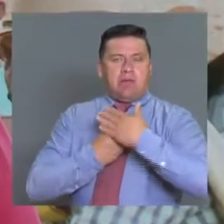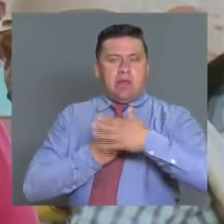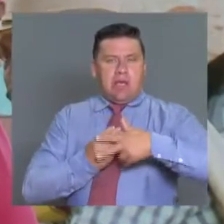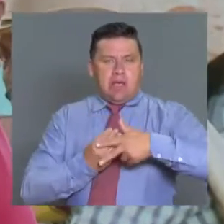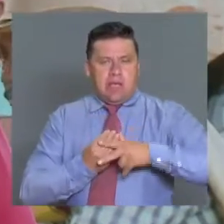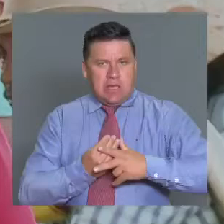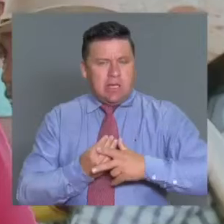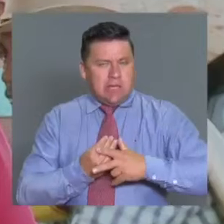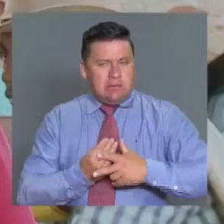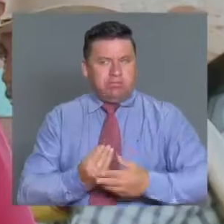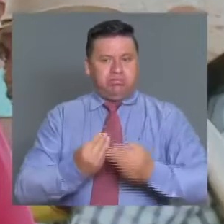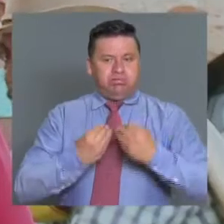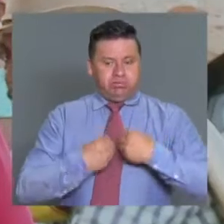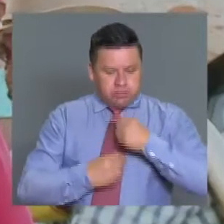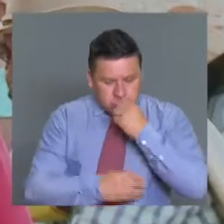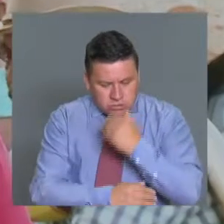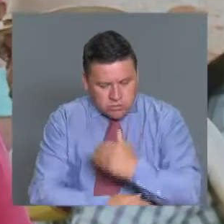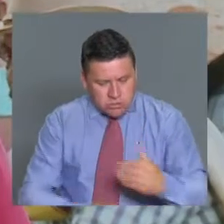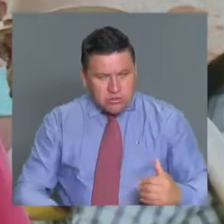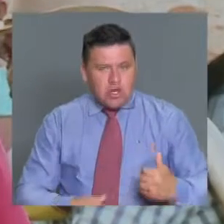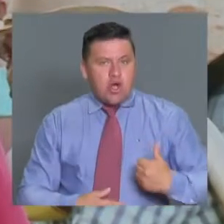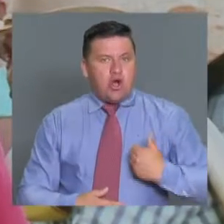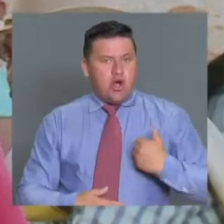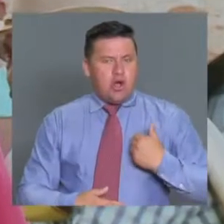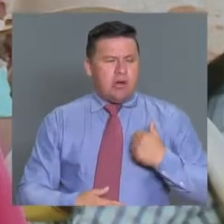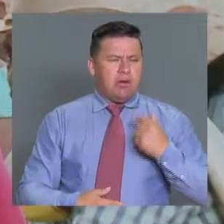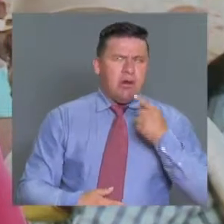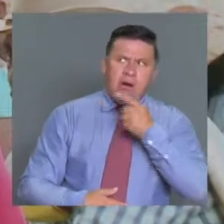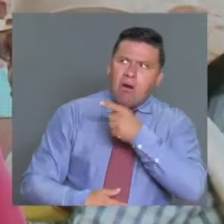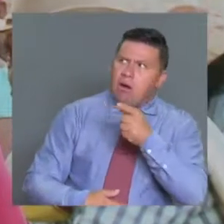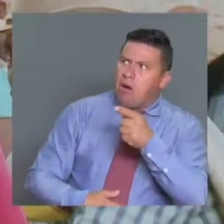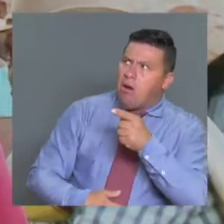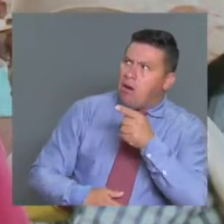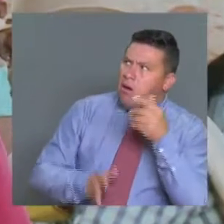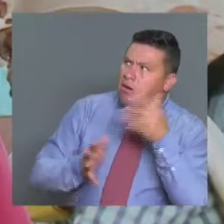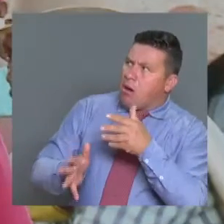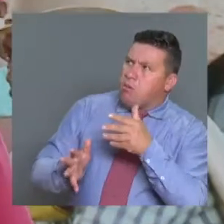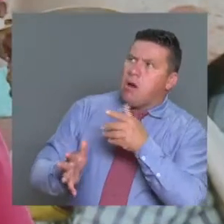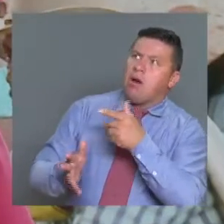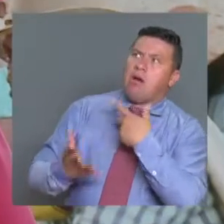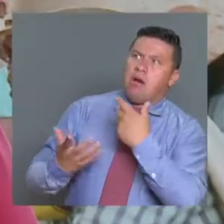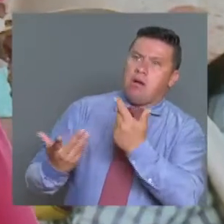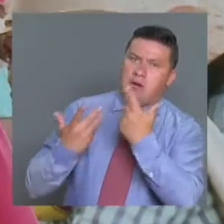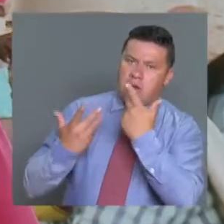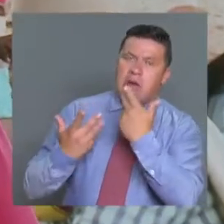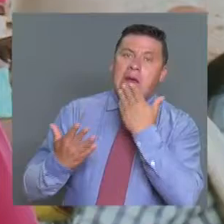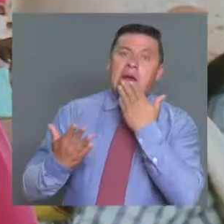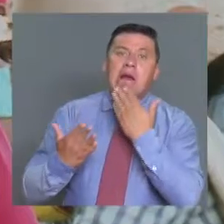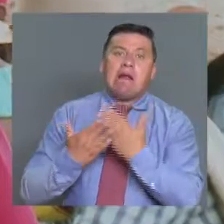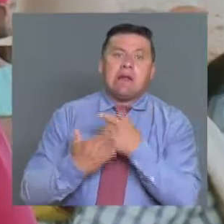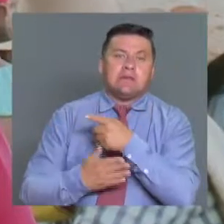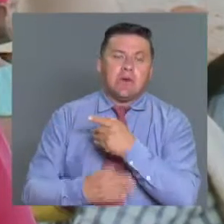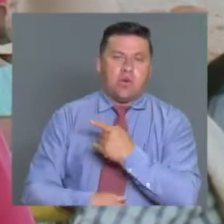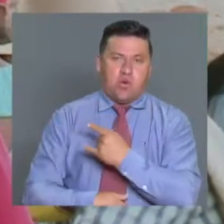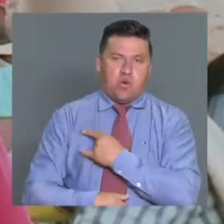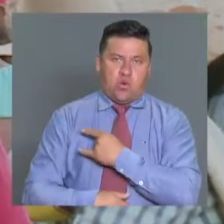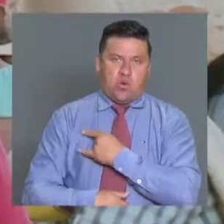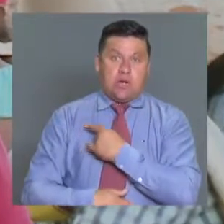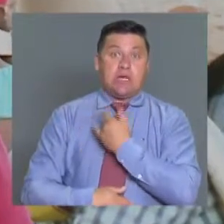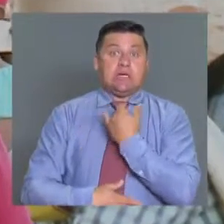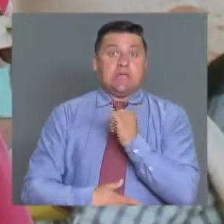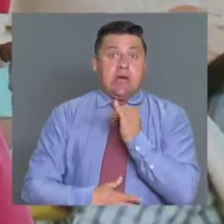para que nuestros niños y los jóvenes se proyecten a capacitarse por medio de la universidad que ya está